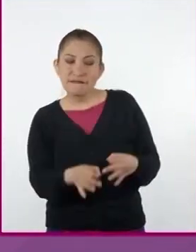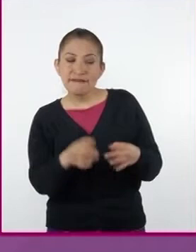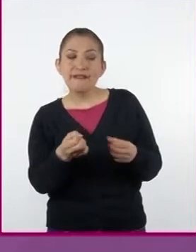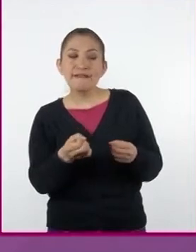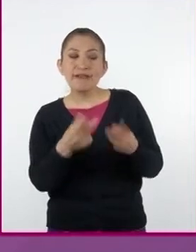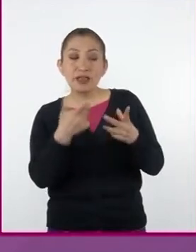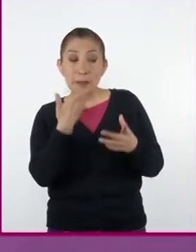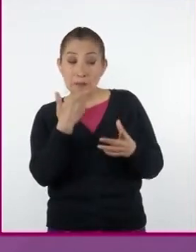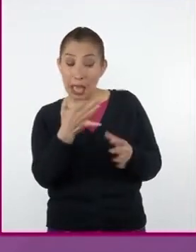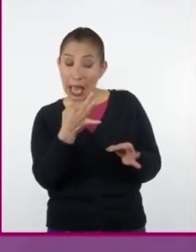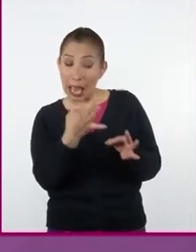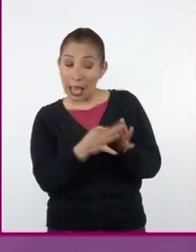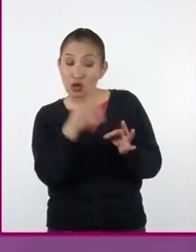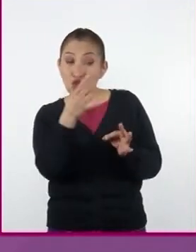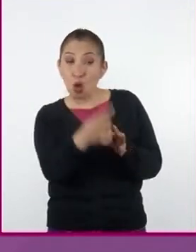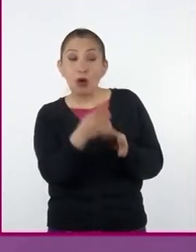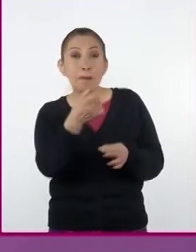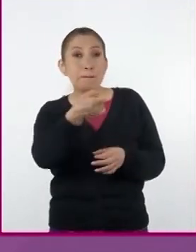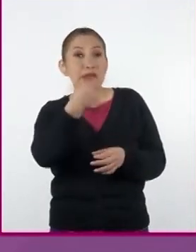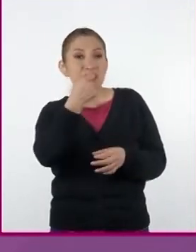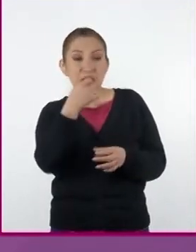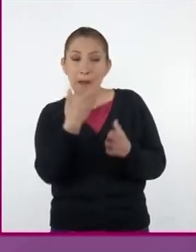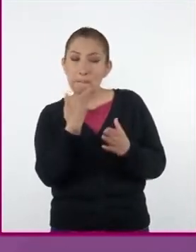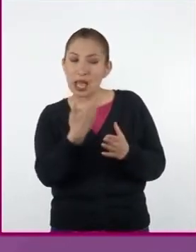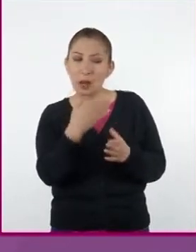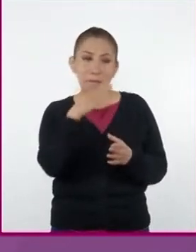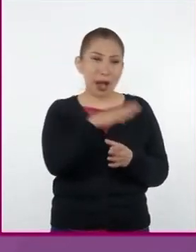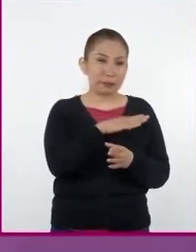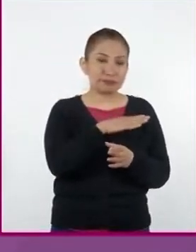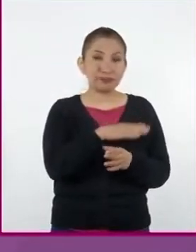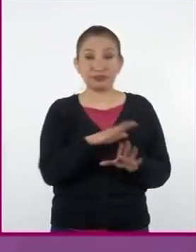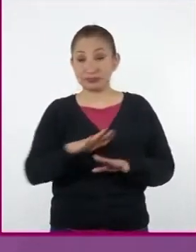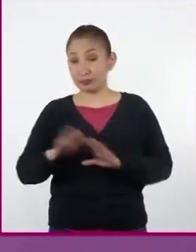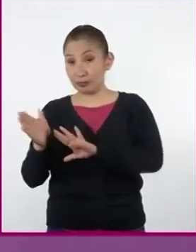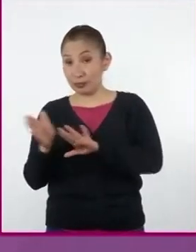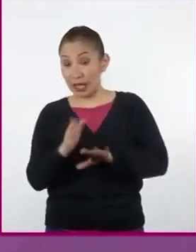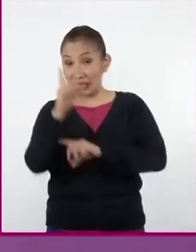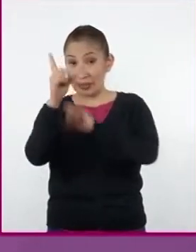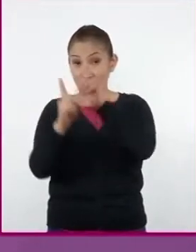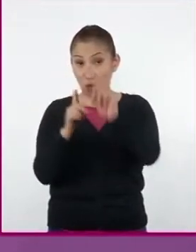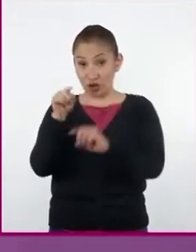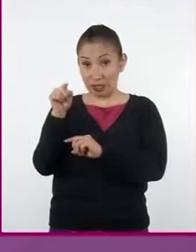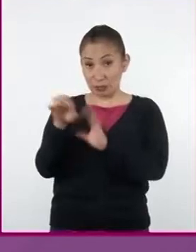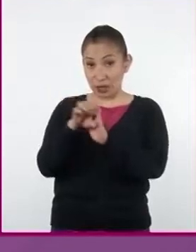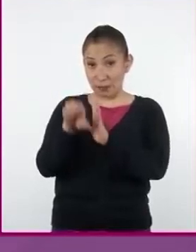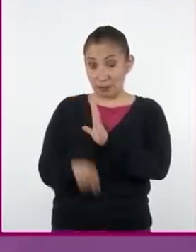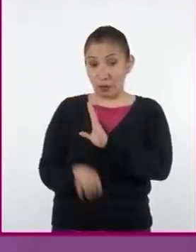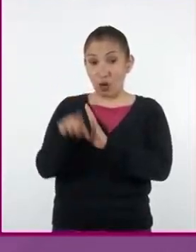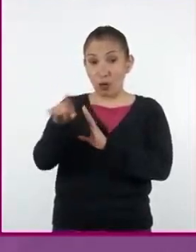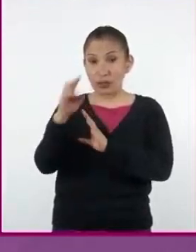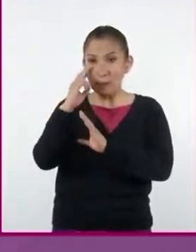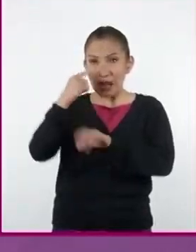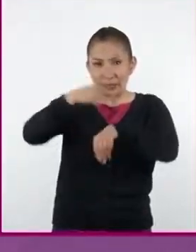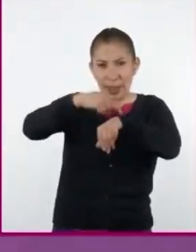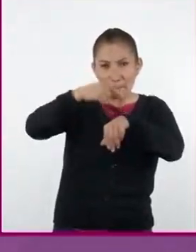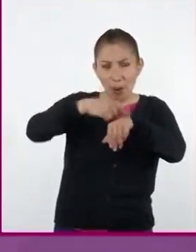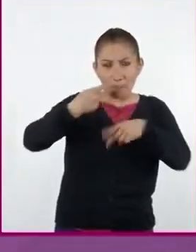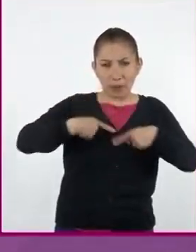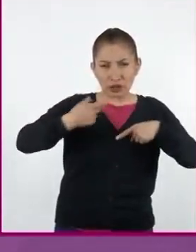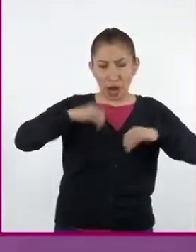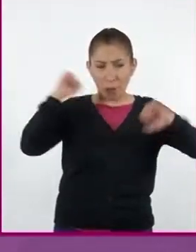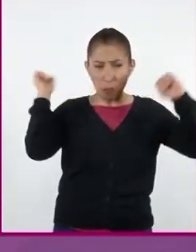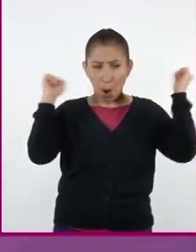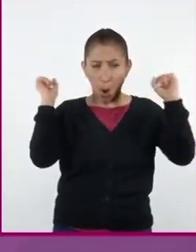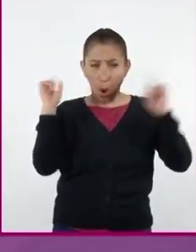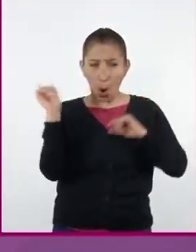de eficiencia de un medicamento. En el ámbito deportivo, Al analizar los tiempos de un atleta